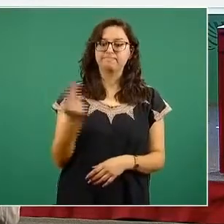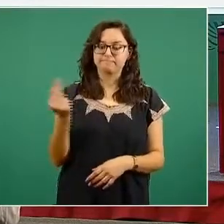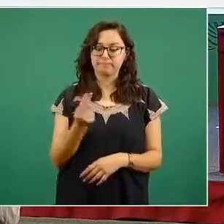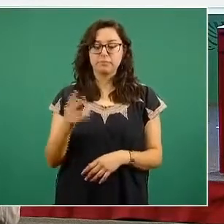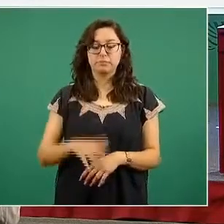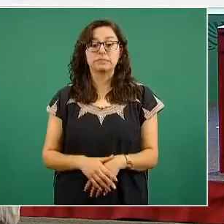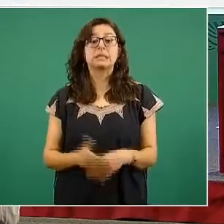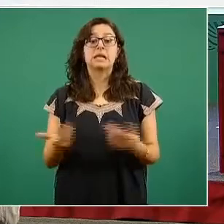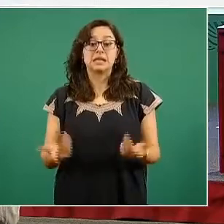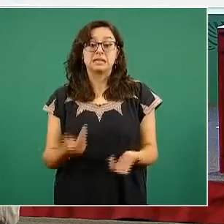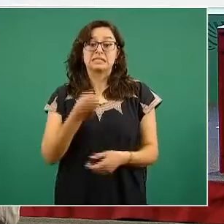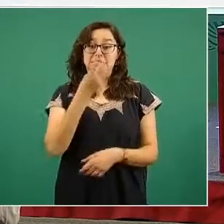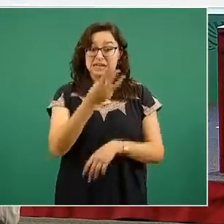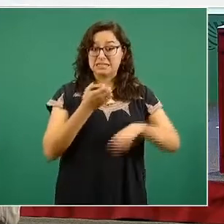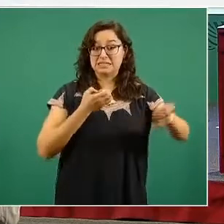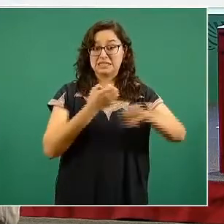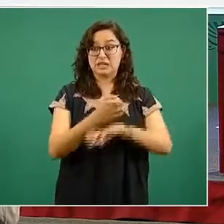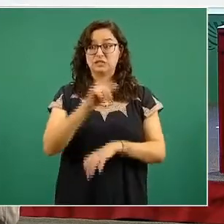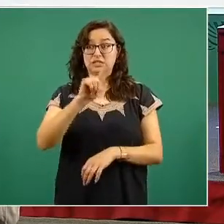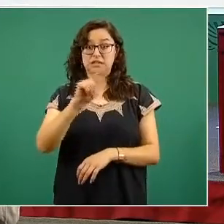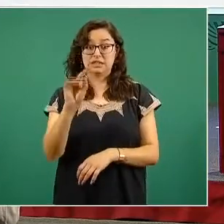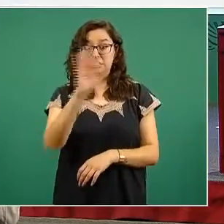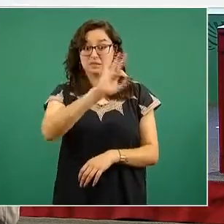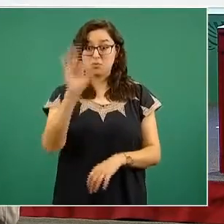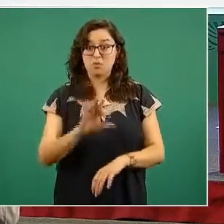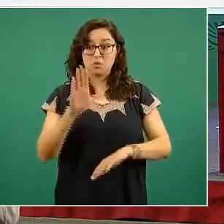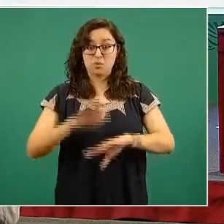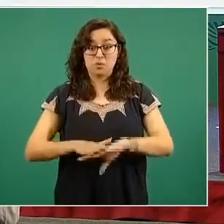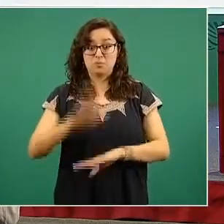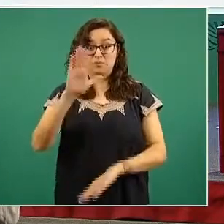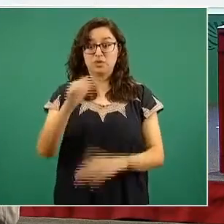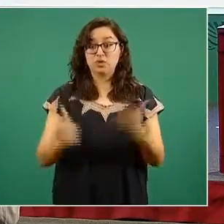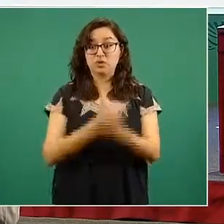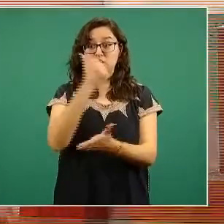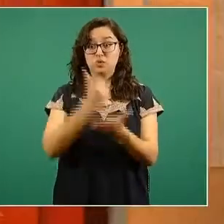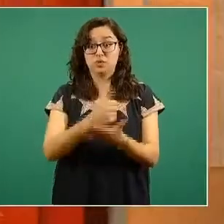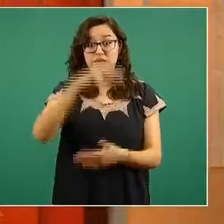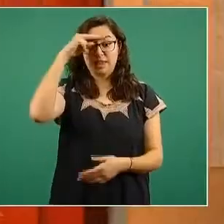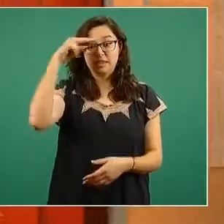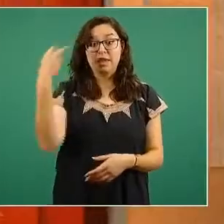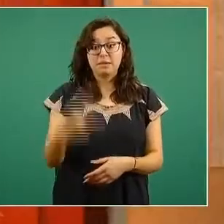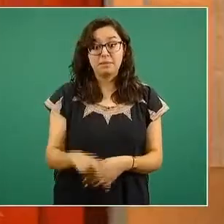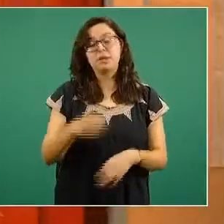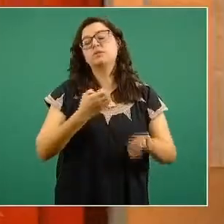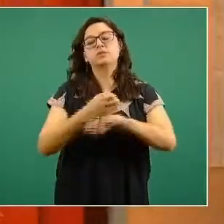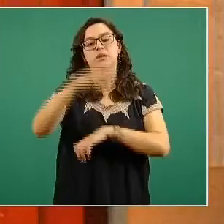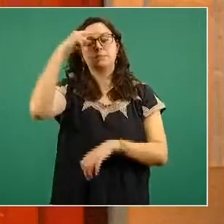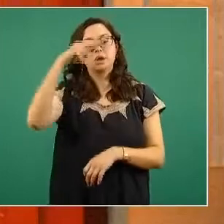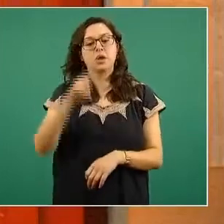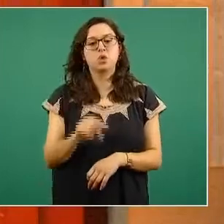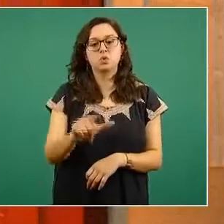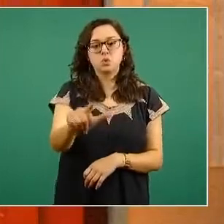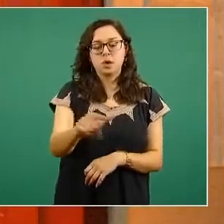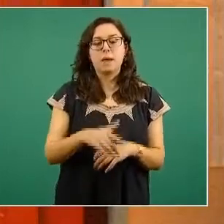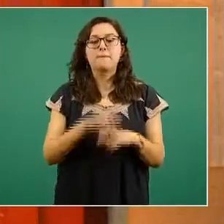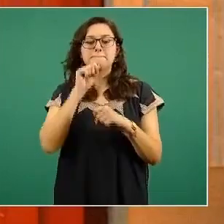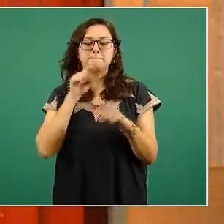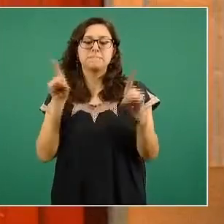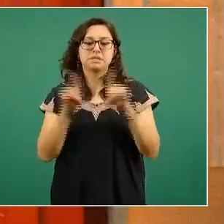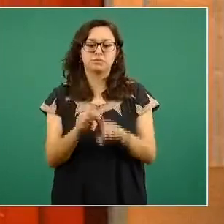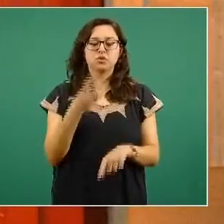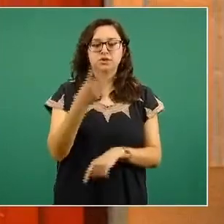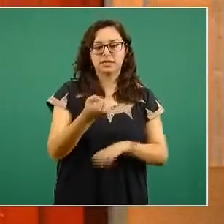del 70% de ocupación: Ciudad de México, Estado de México y Nuevo León. 3 entidades entre 69 y